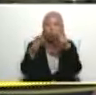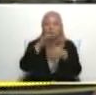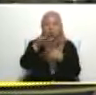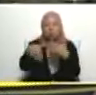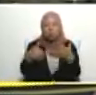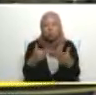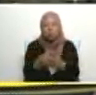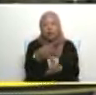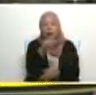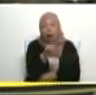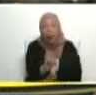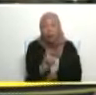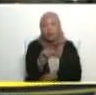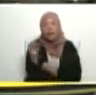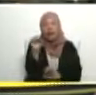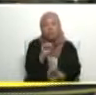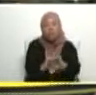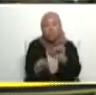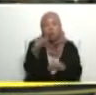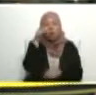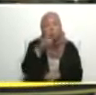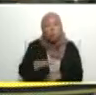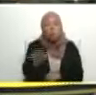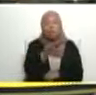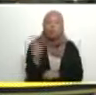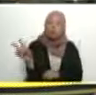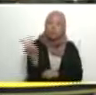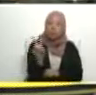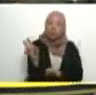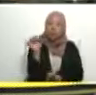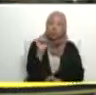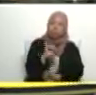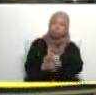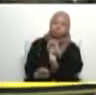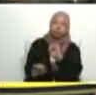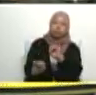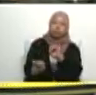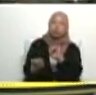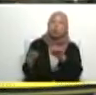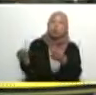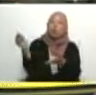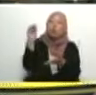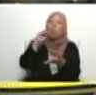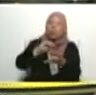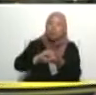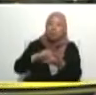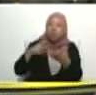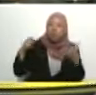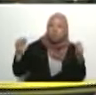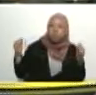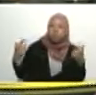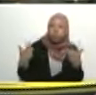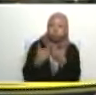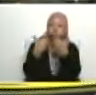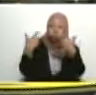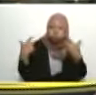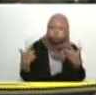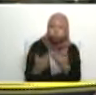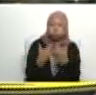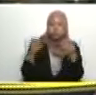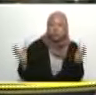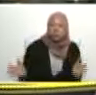panorama precisamente para evitar que al pueblo de Venezuela recaigan los daños de una